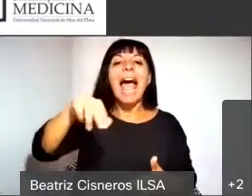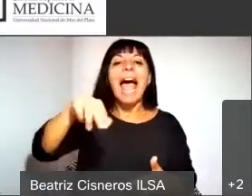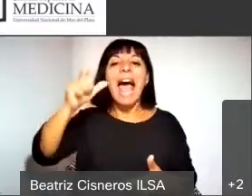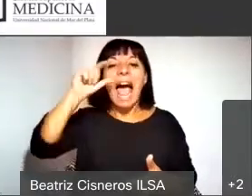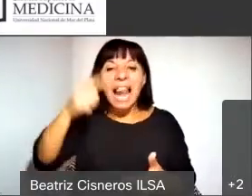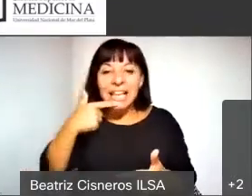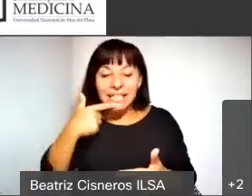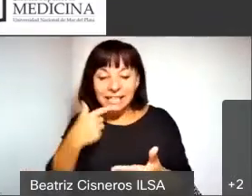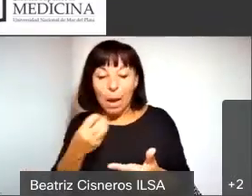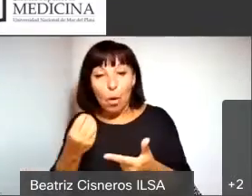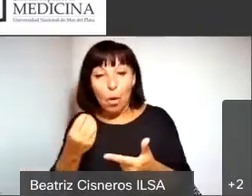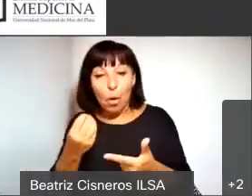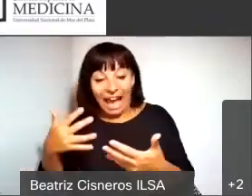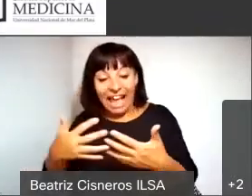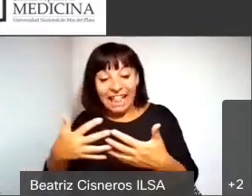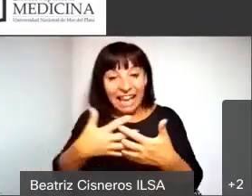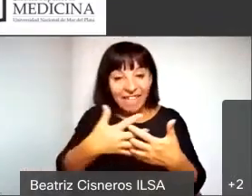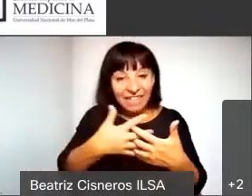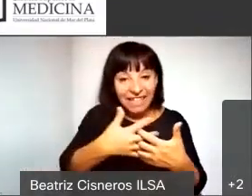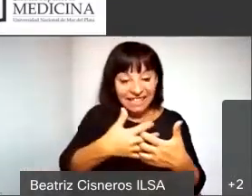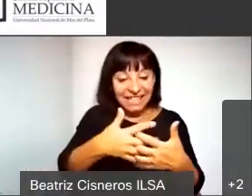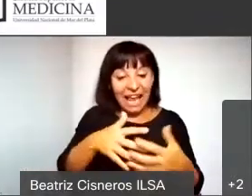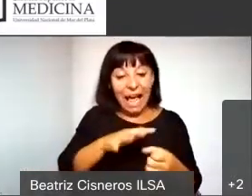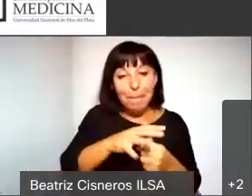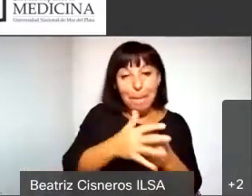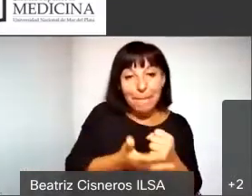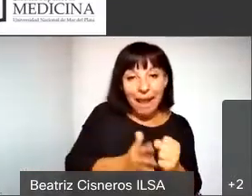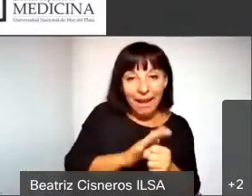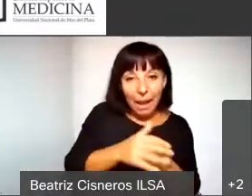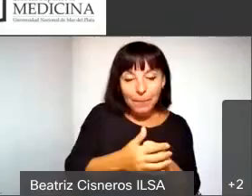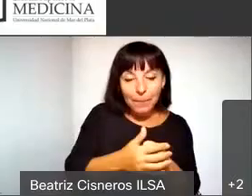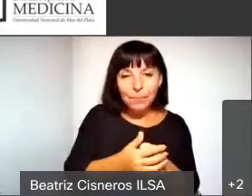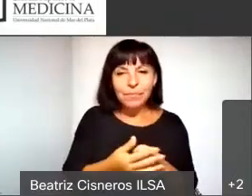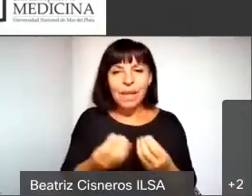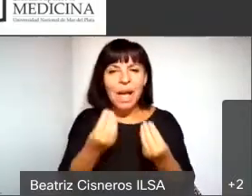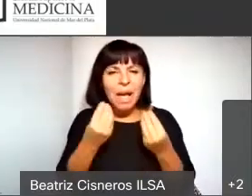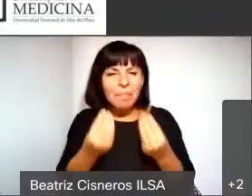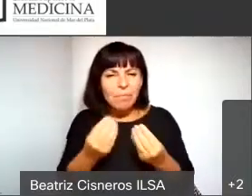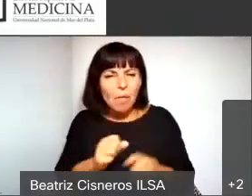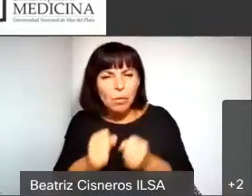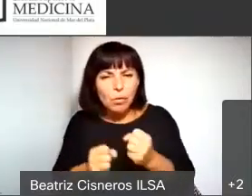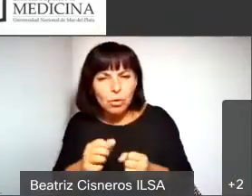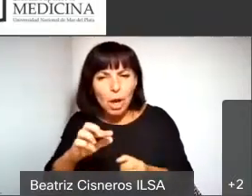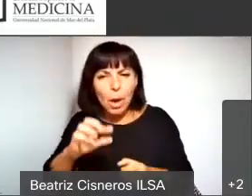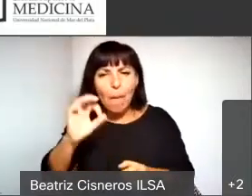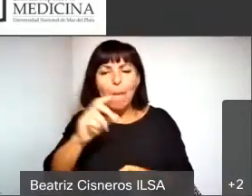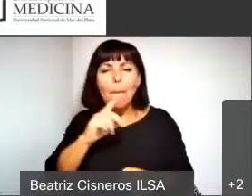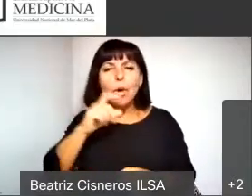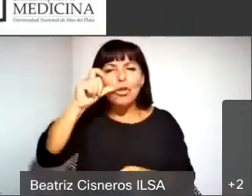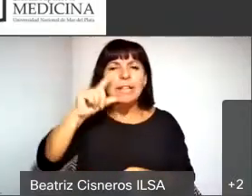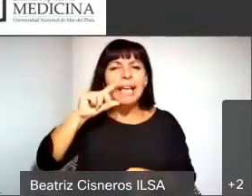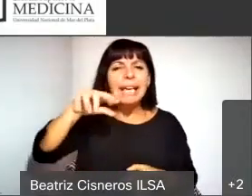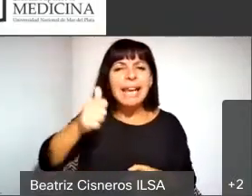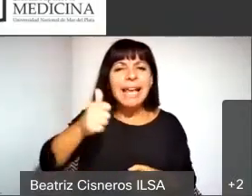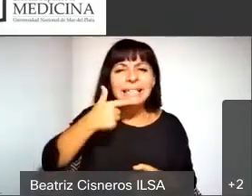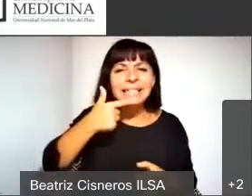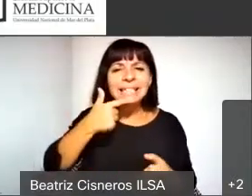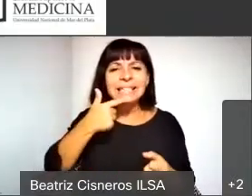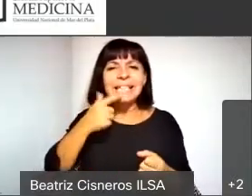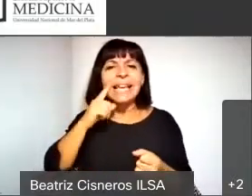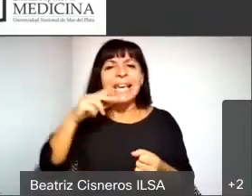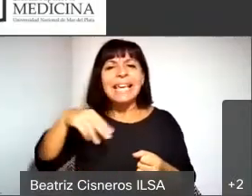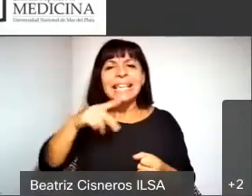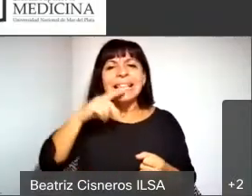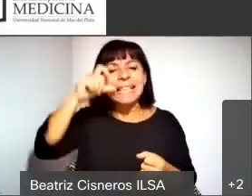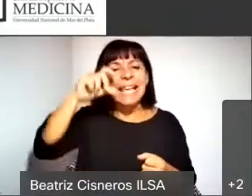esta otra. ¿Qué función cumplen estas proteínas transmembranales o proteínas integrales de